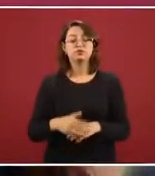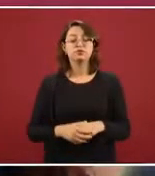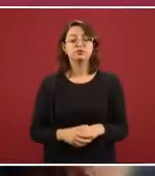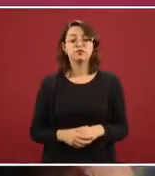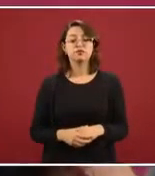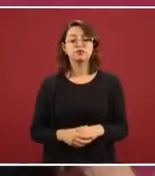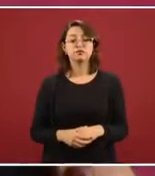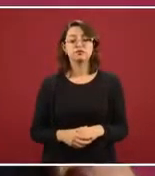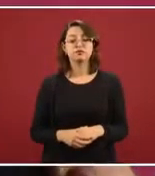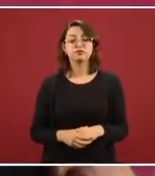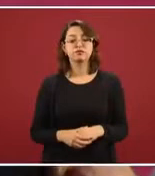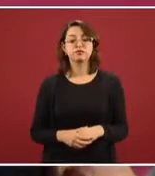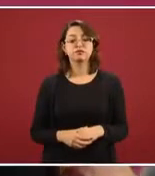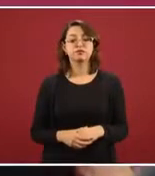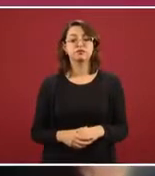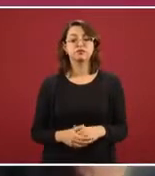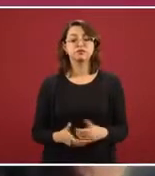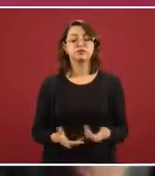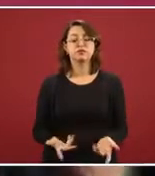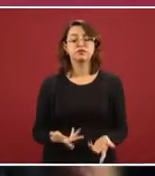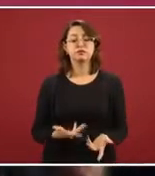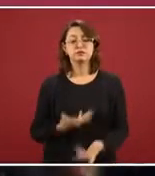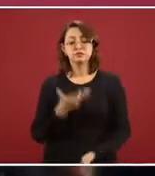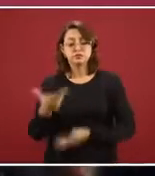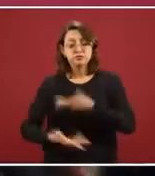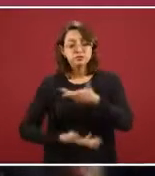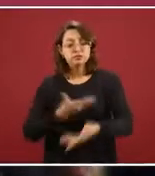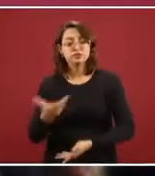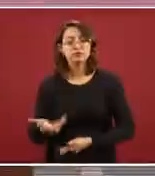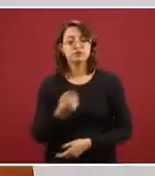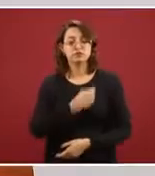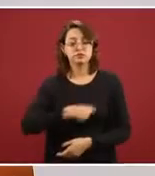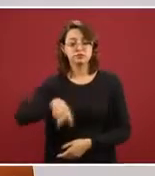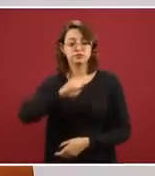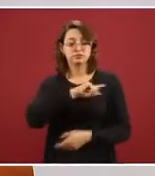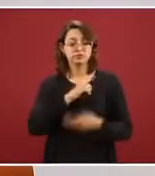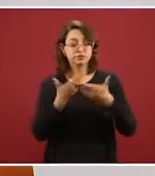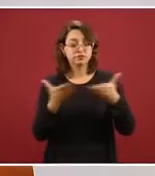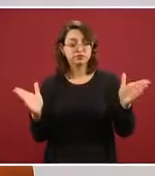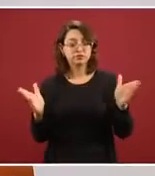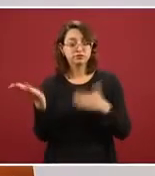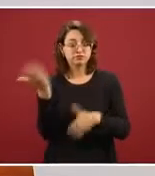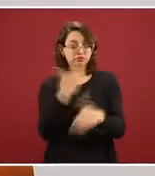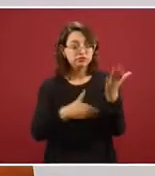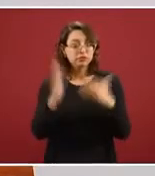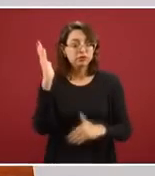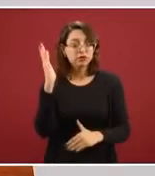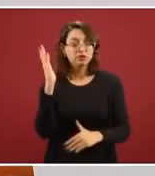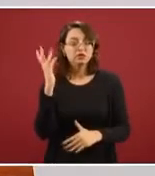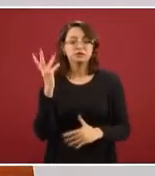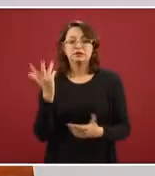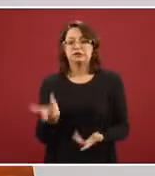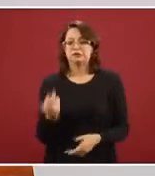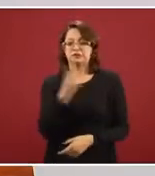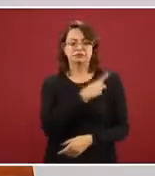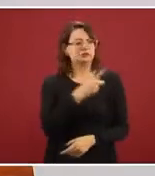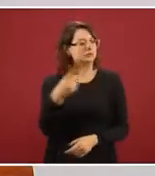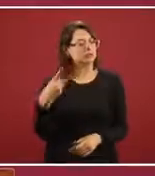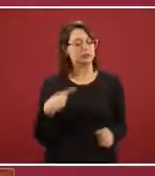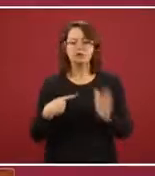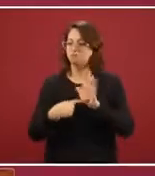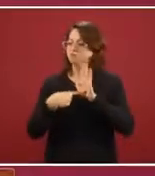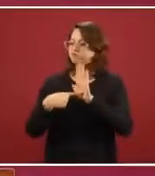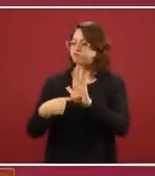el servicio de salud pública que además tiene que haber resultados